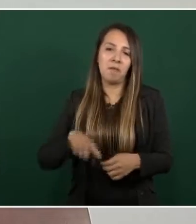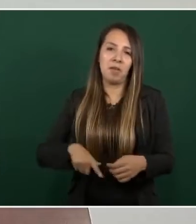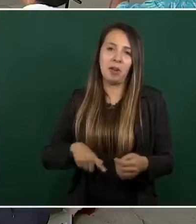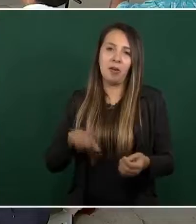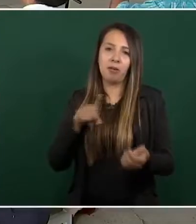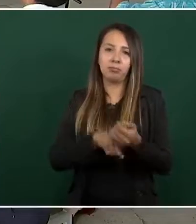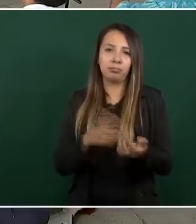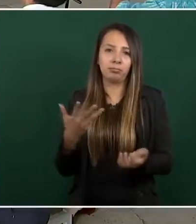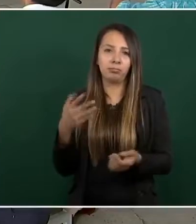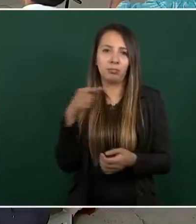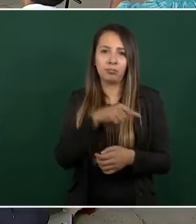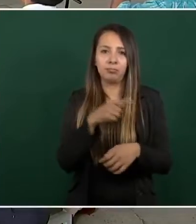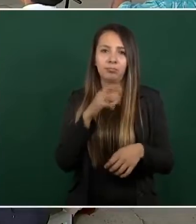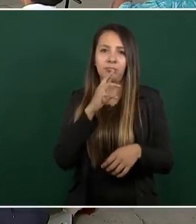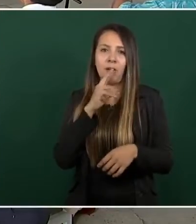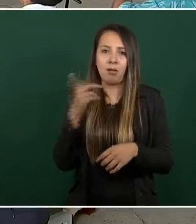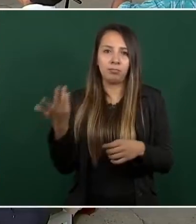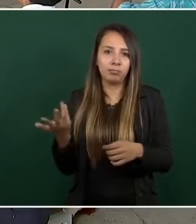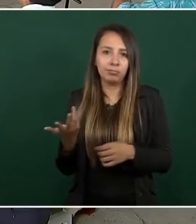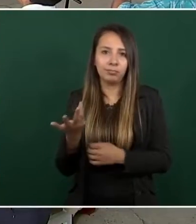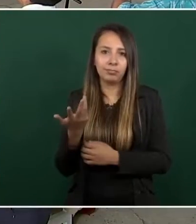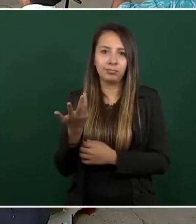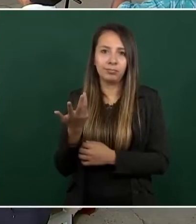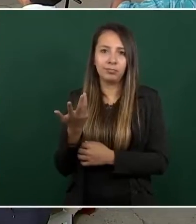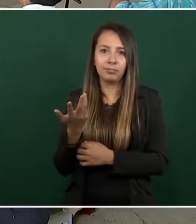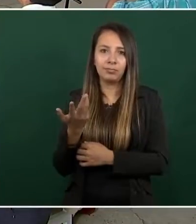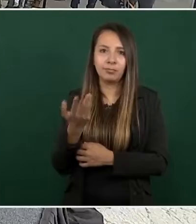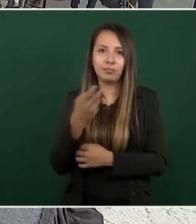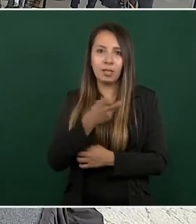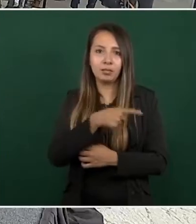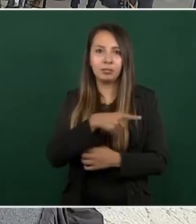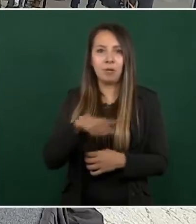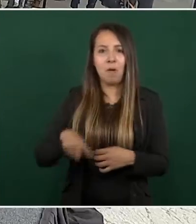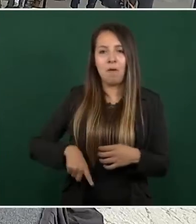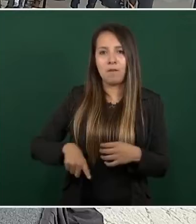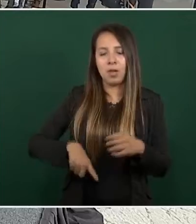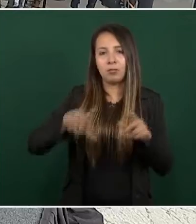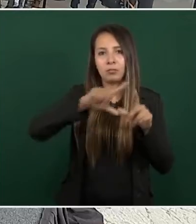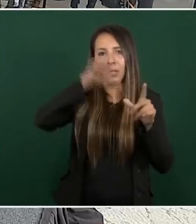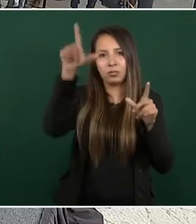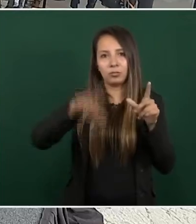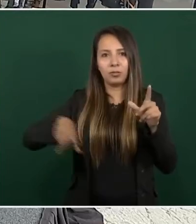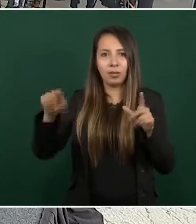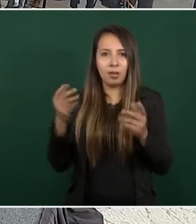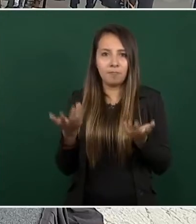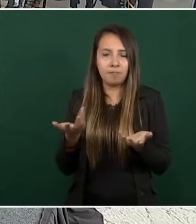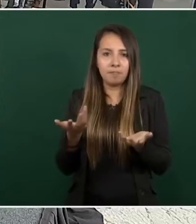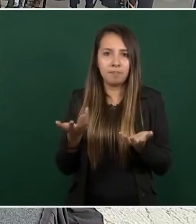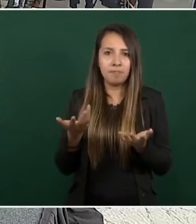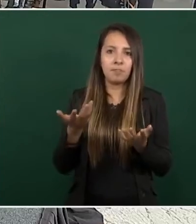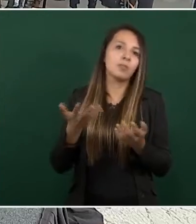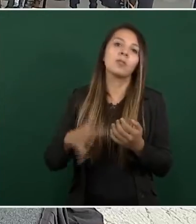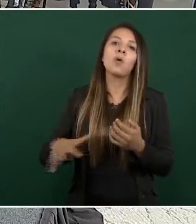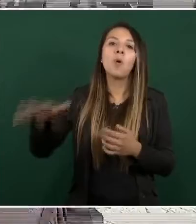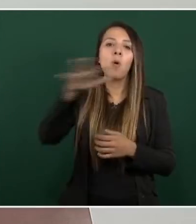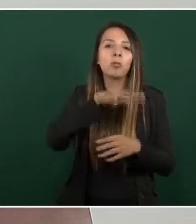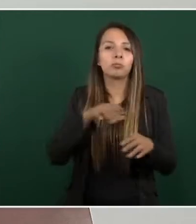¿O no es el Palacio de la... el gobierno de la República, de la cosa pública, de todos?